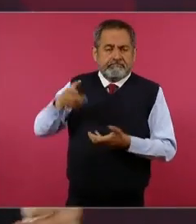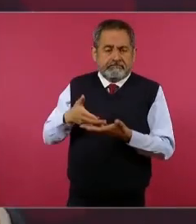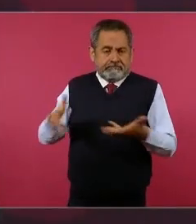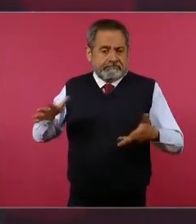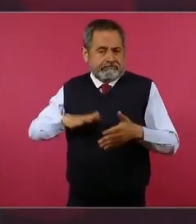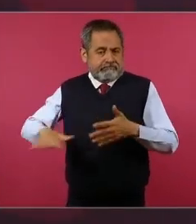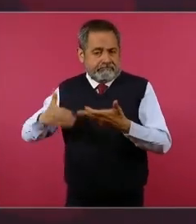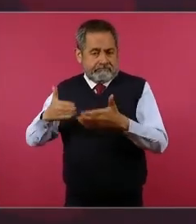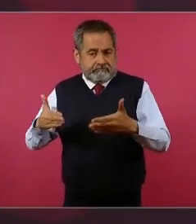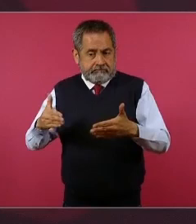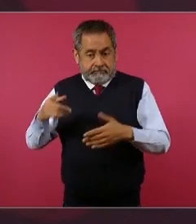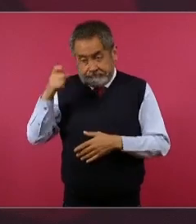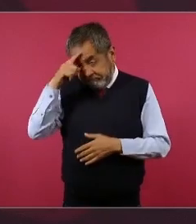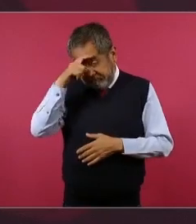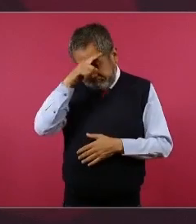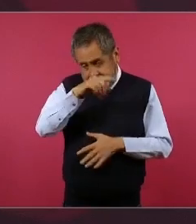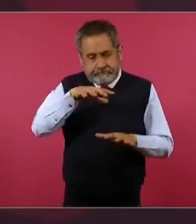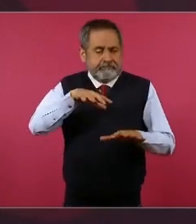canal?